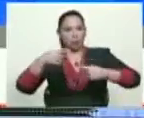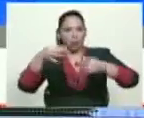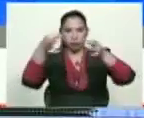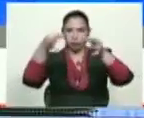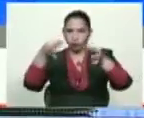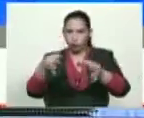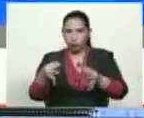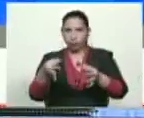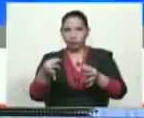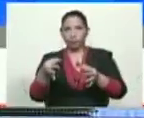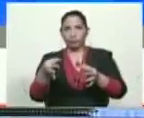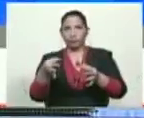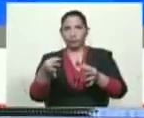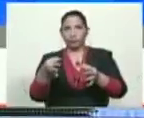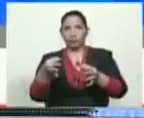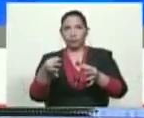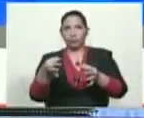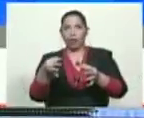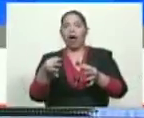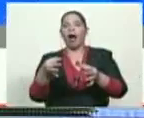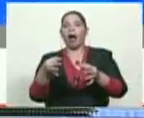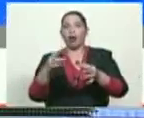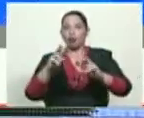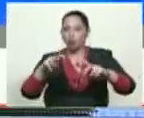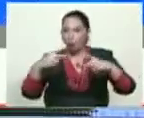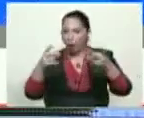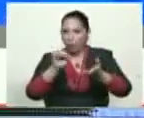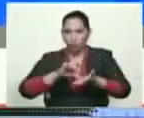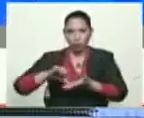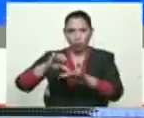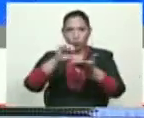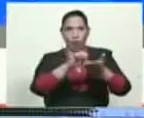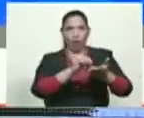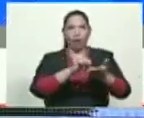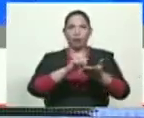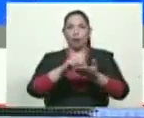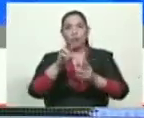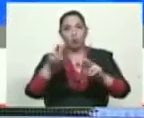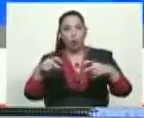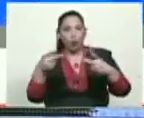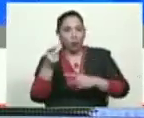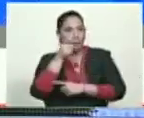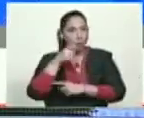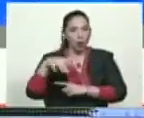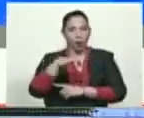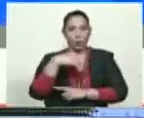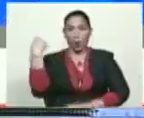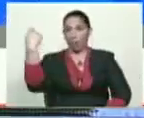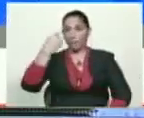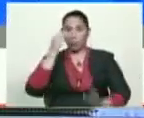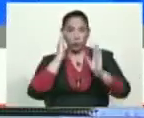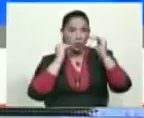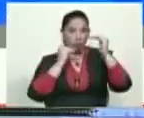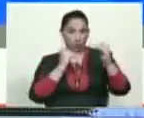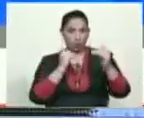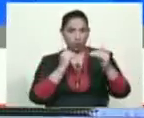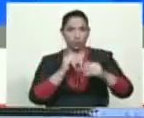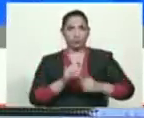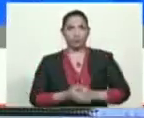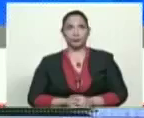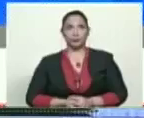y abarcando nuevas ciudades y los pueblos en apuré atención a poder